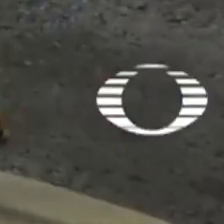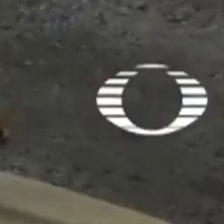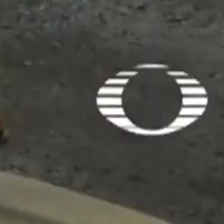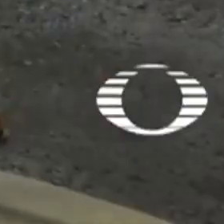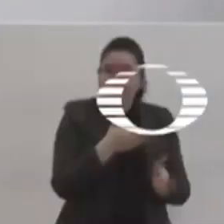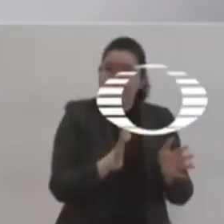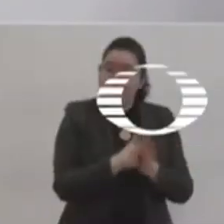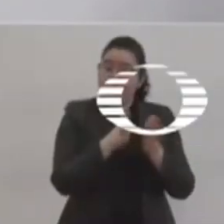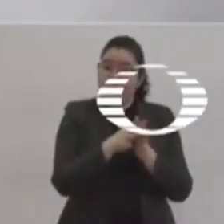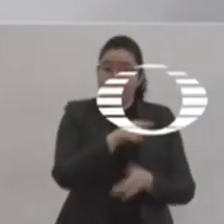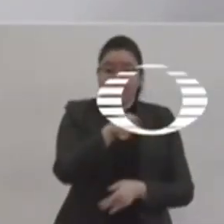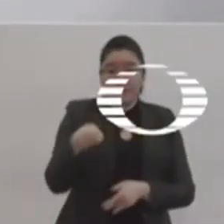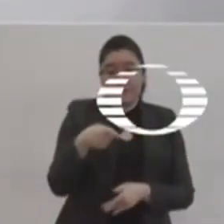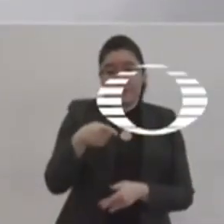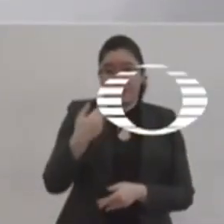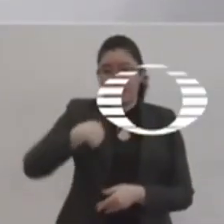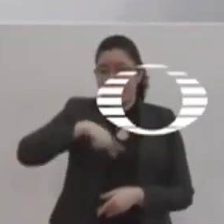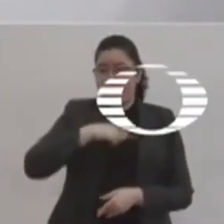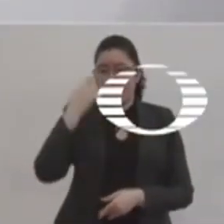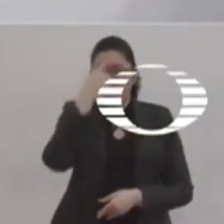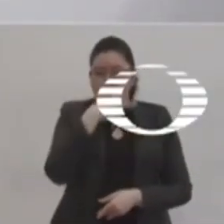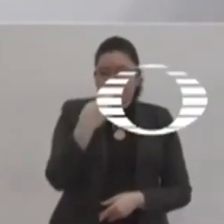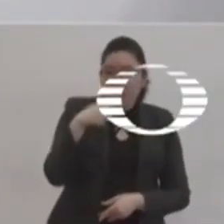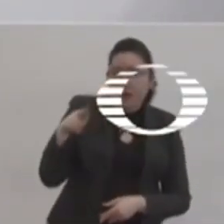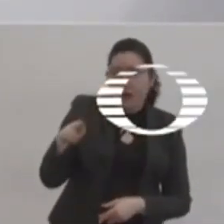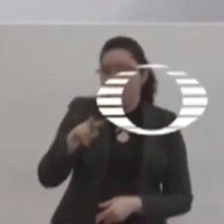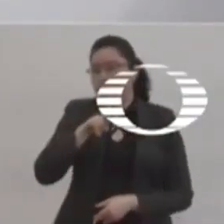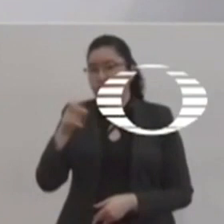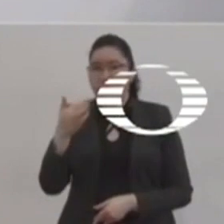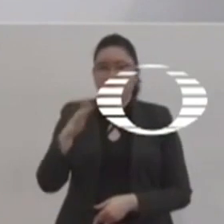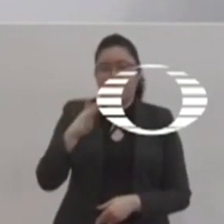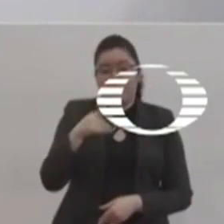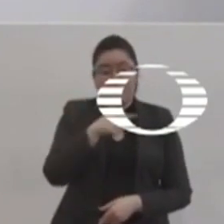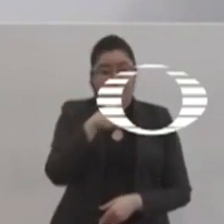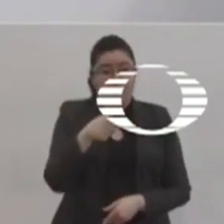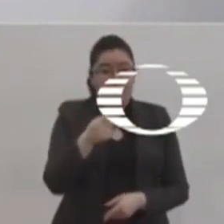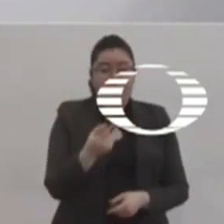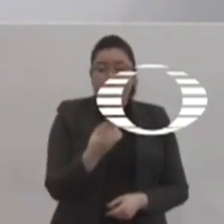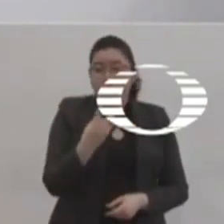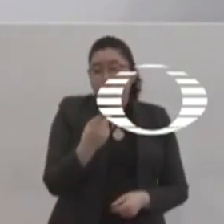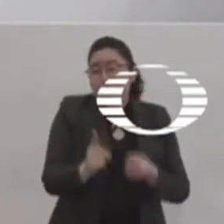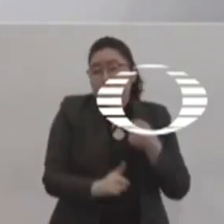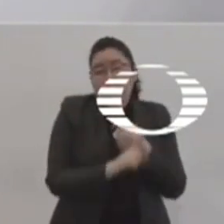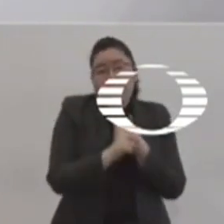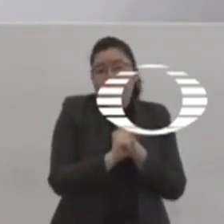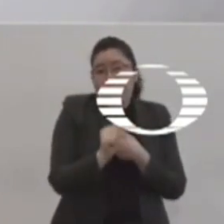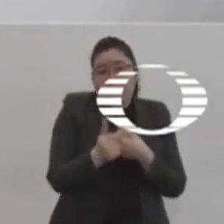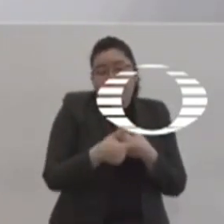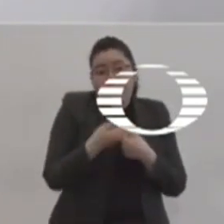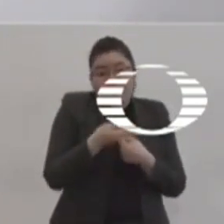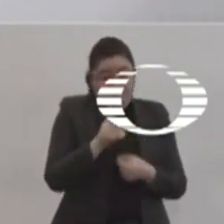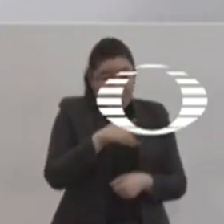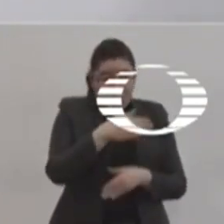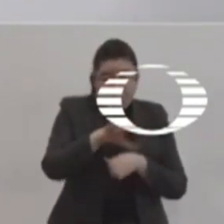medidas. De una revisión de 250, solo 2 tuvieron algún problema. Pero en general hubo un